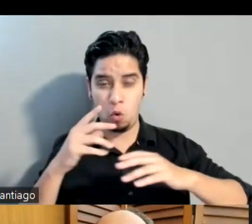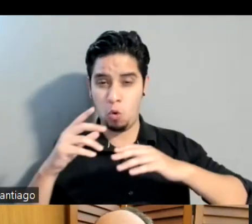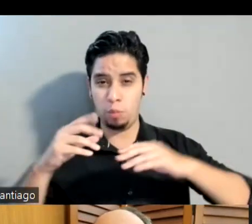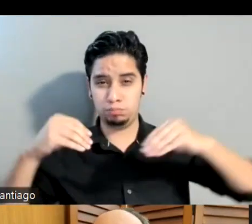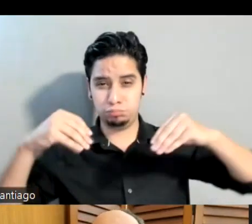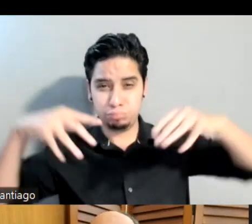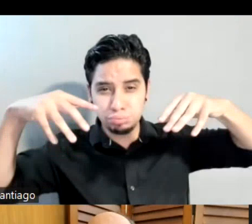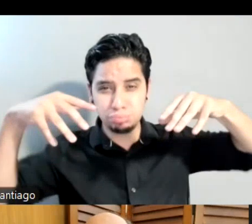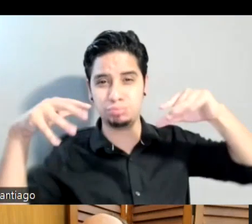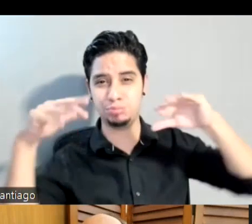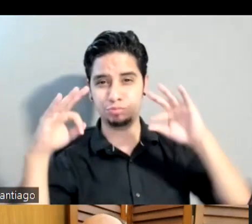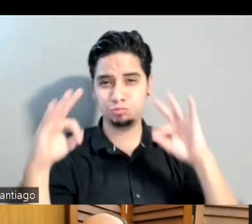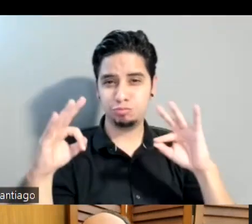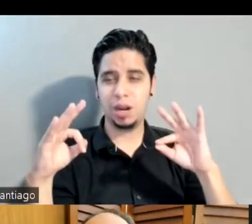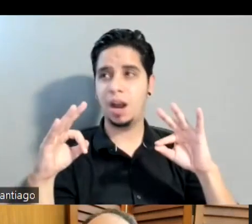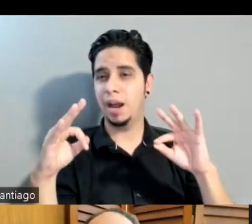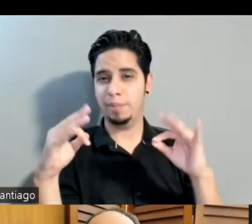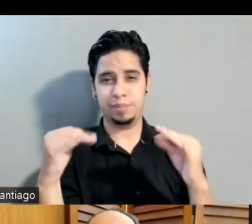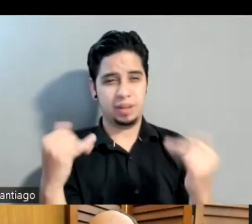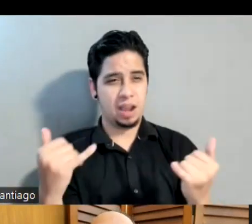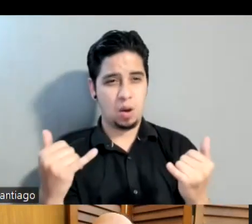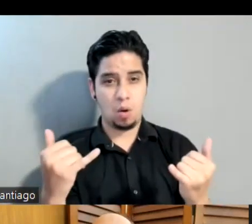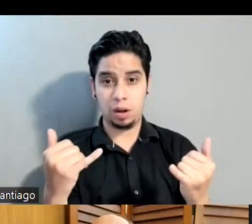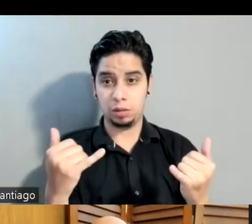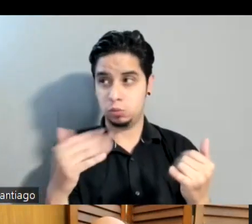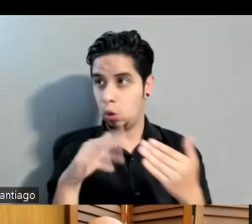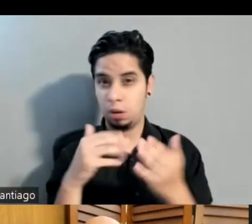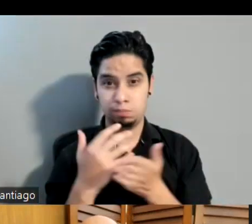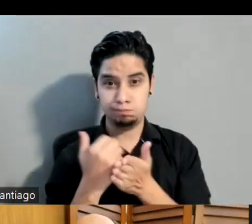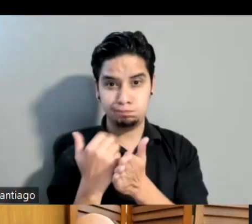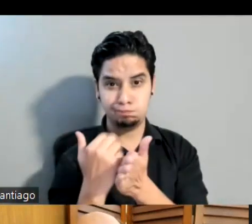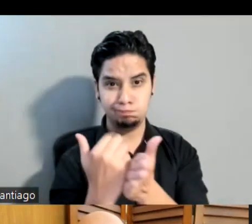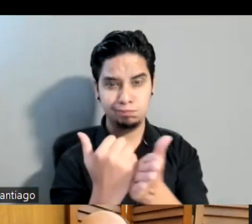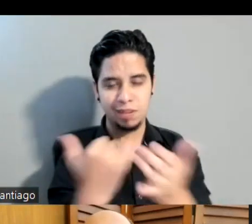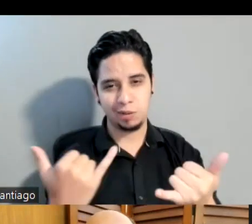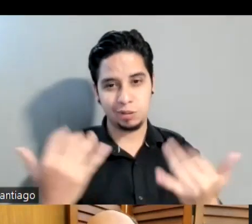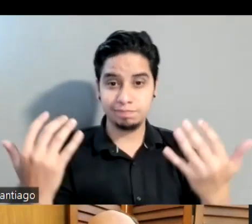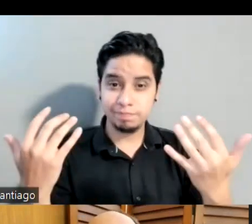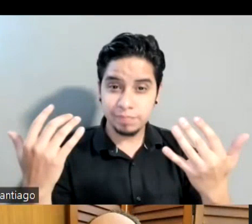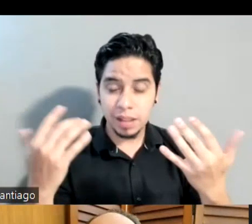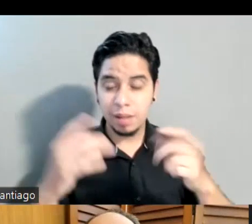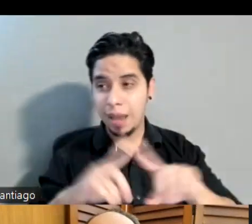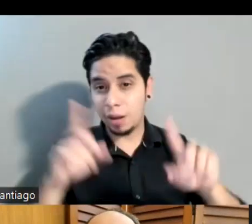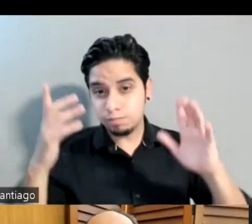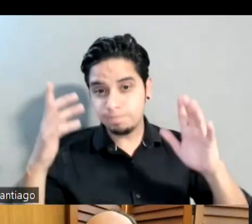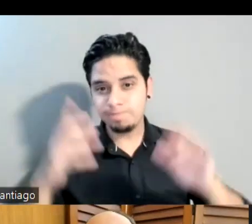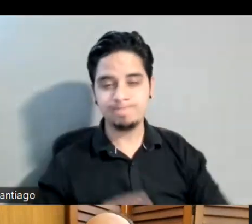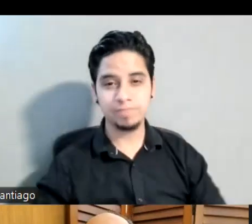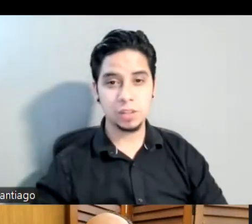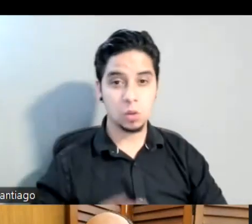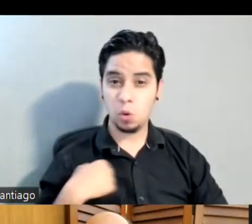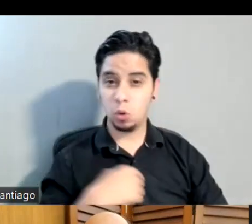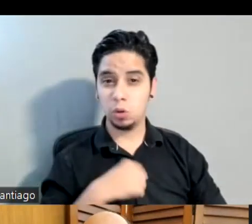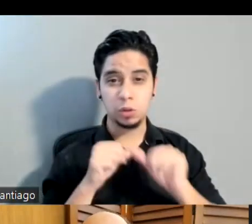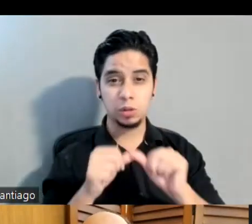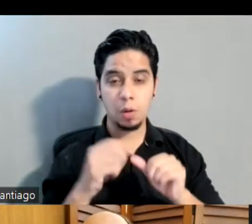comillas, pues entonces está todo como que, vámonos a las millas por privado. Pero pues, seguimos, porque